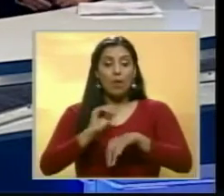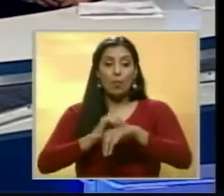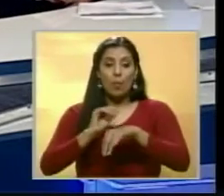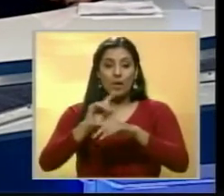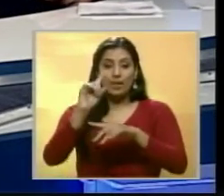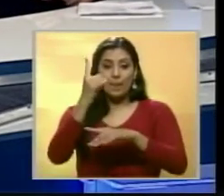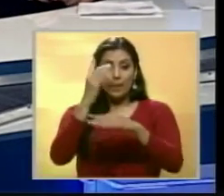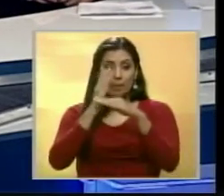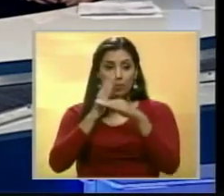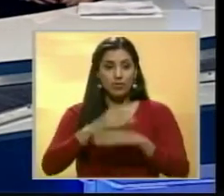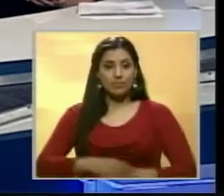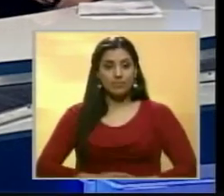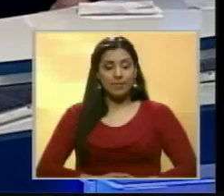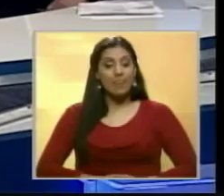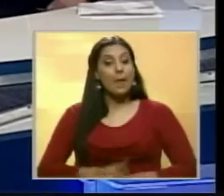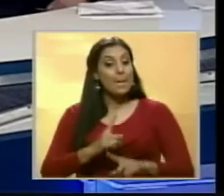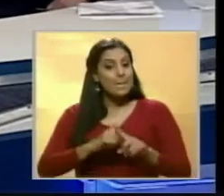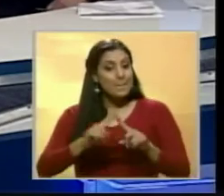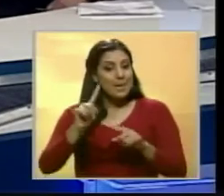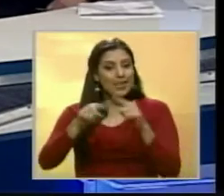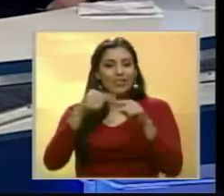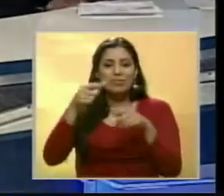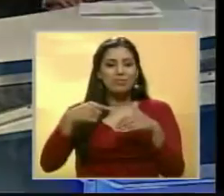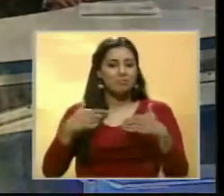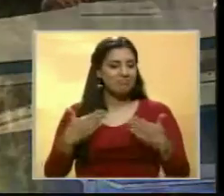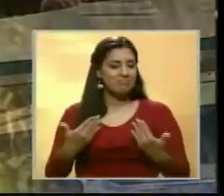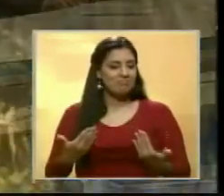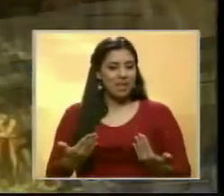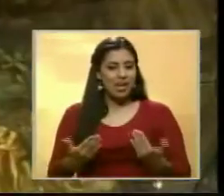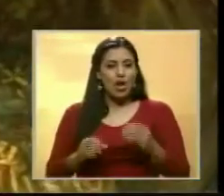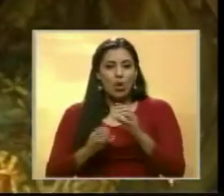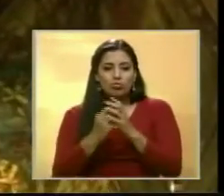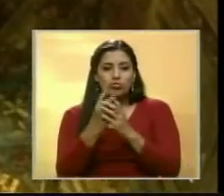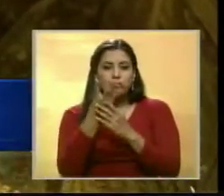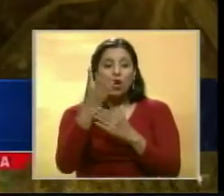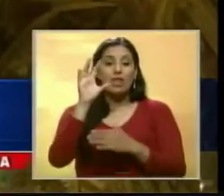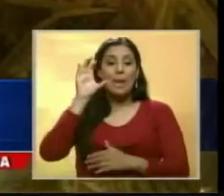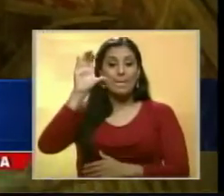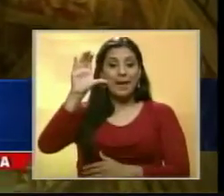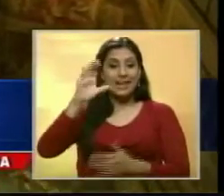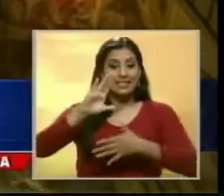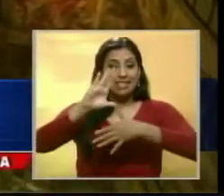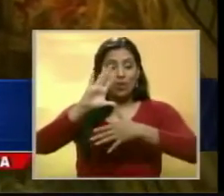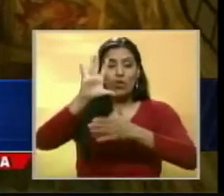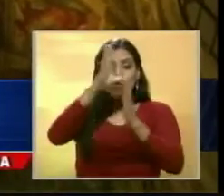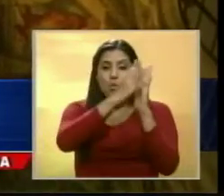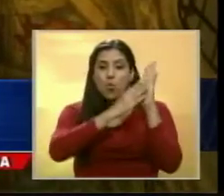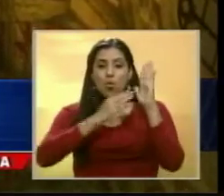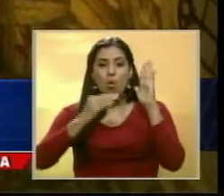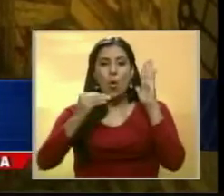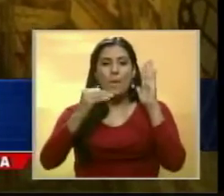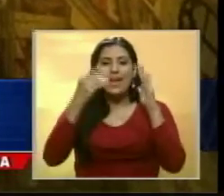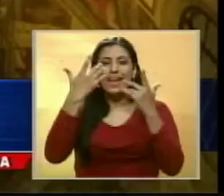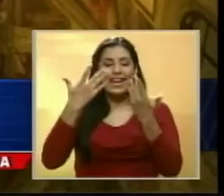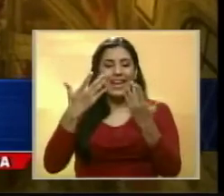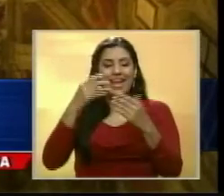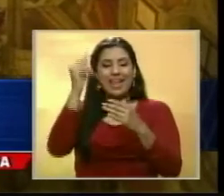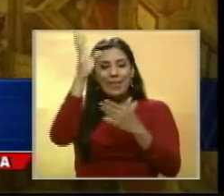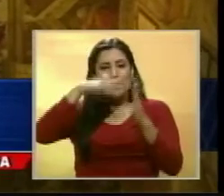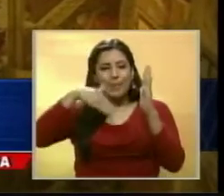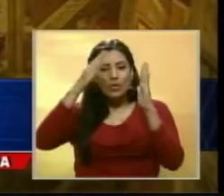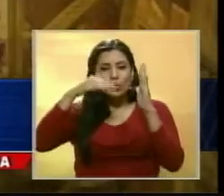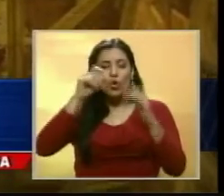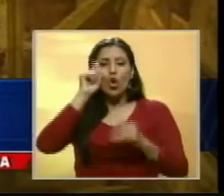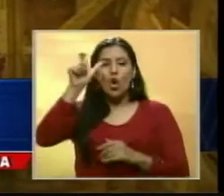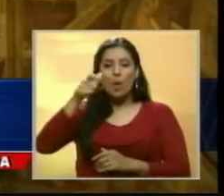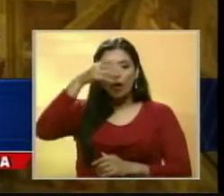de ir a nuestra primera pausa. Pero al regreso, Renacimiento. País de América se atrevió a hacer una réplica de una obra de